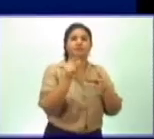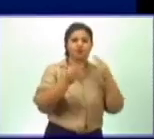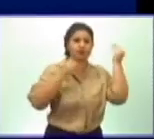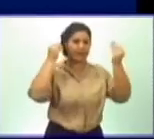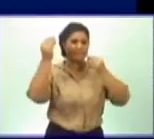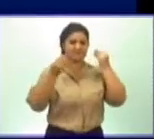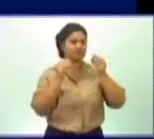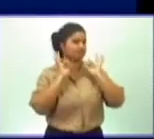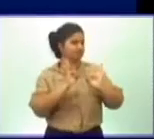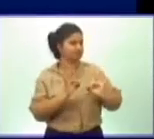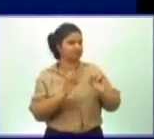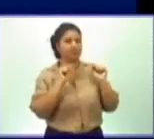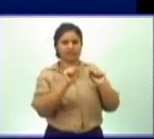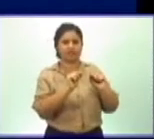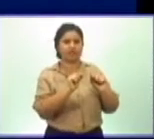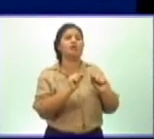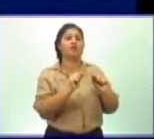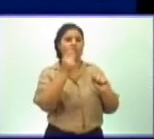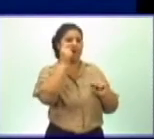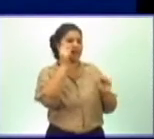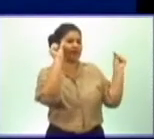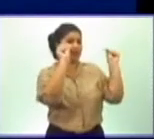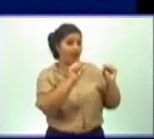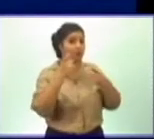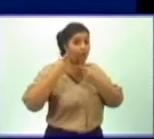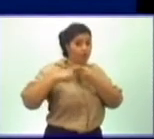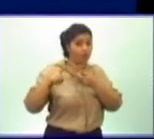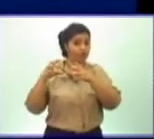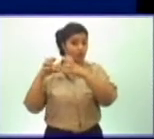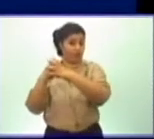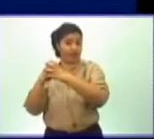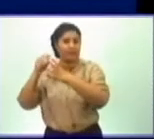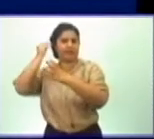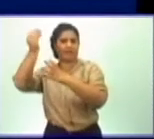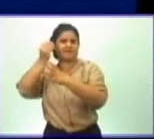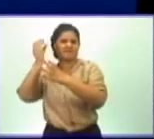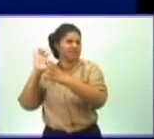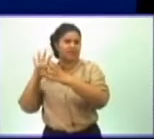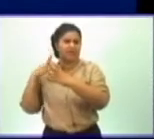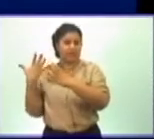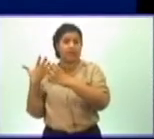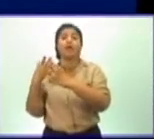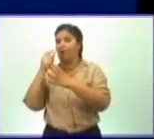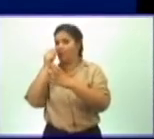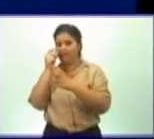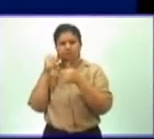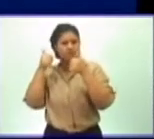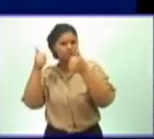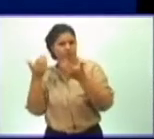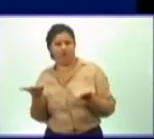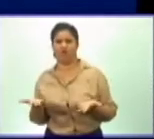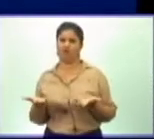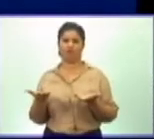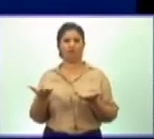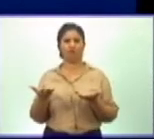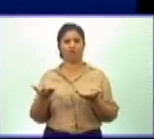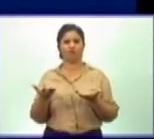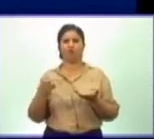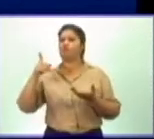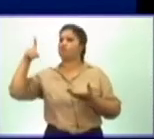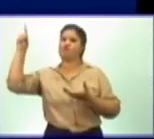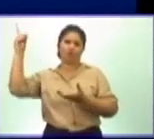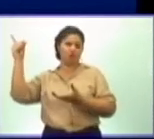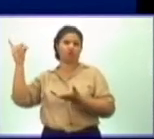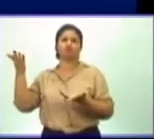y otro grupo de personajes reaccionarios porque lo consideran un santo, un enviado del cielo